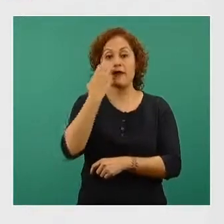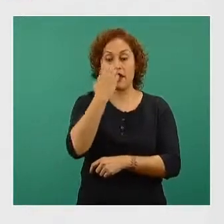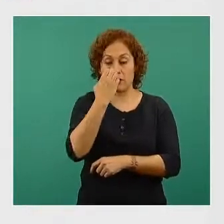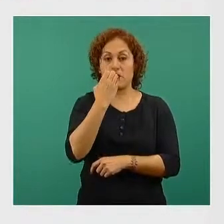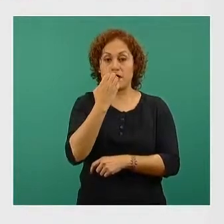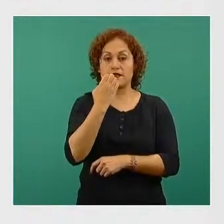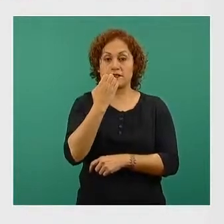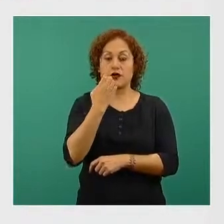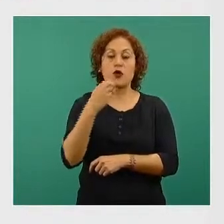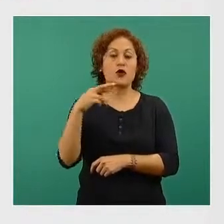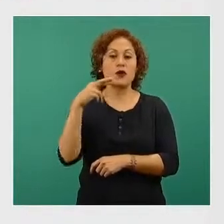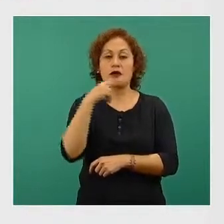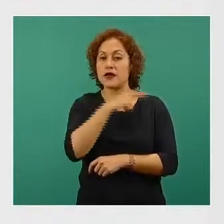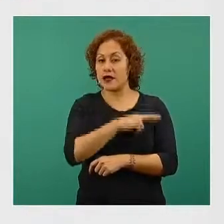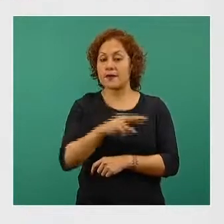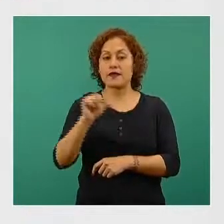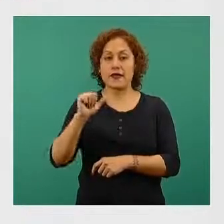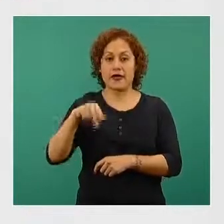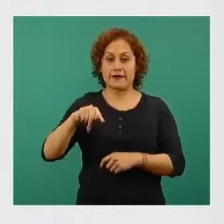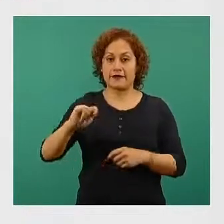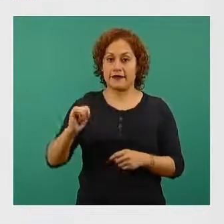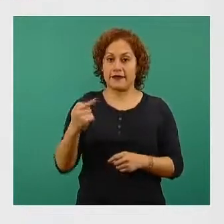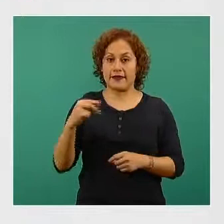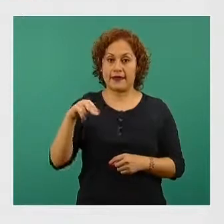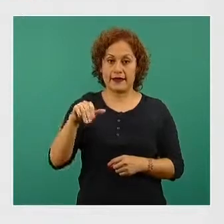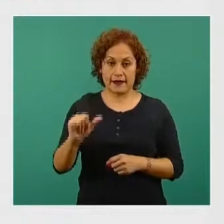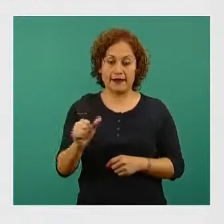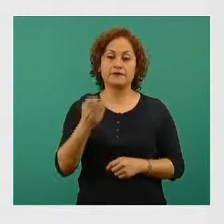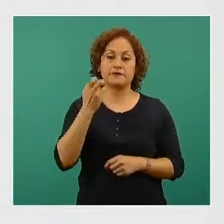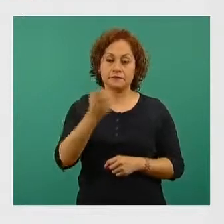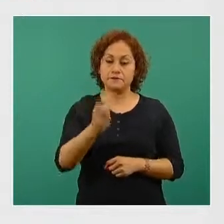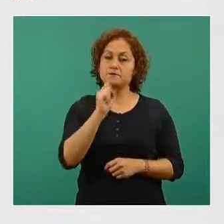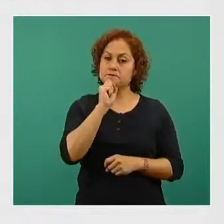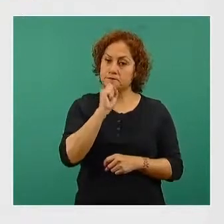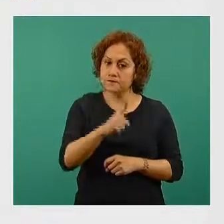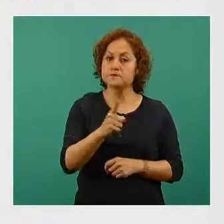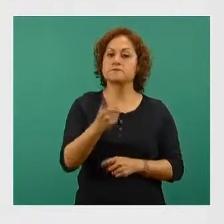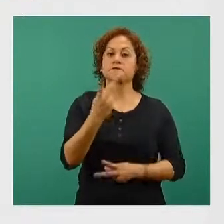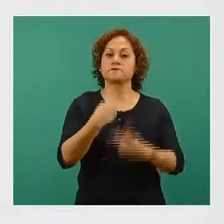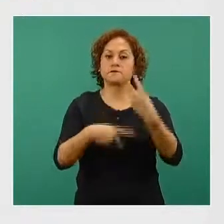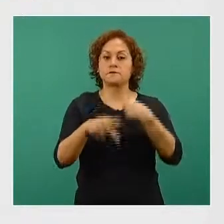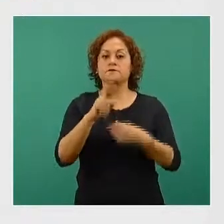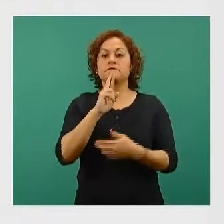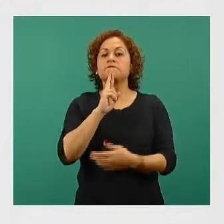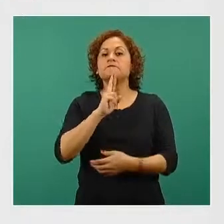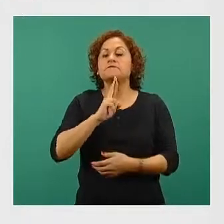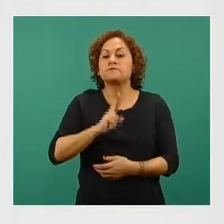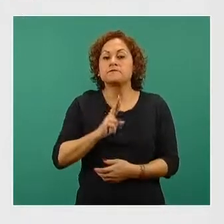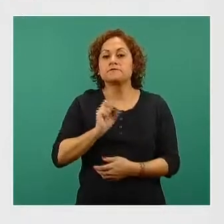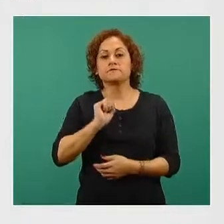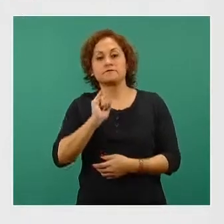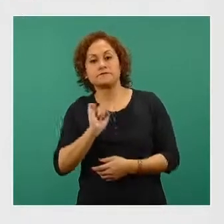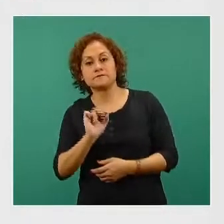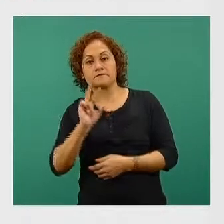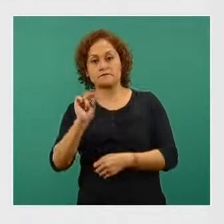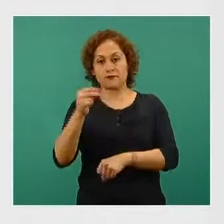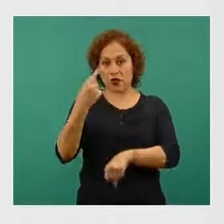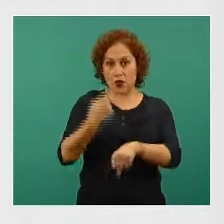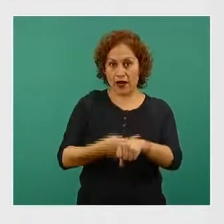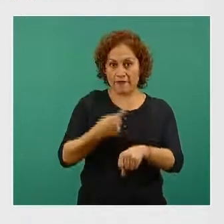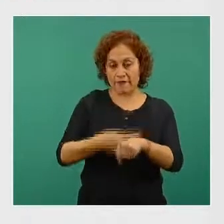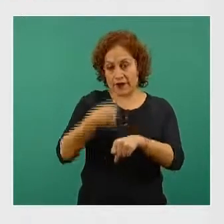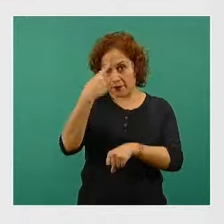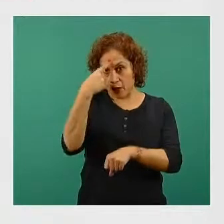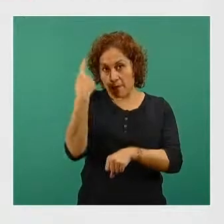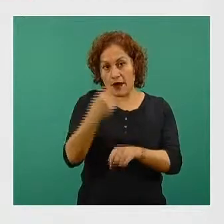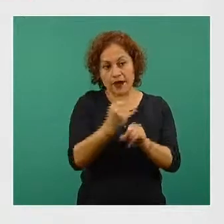antigénica, ¿no? La prueba rápida, que en su momento también ha permitido con mayor oportunidad conocer la evolución de la epidemia, ya